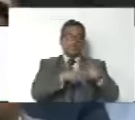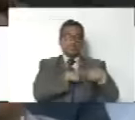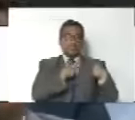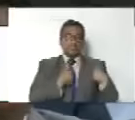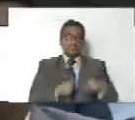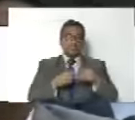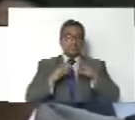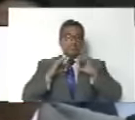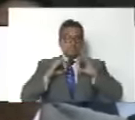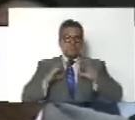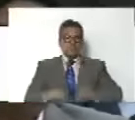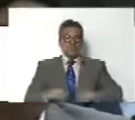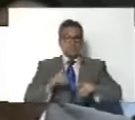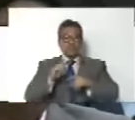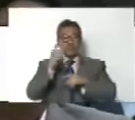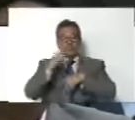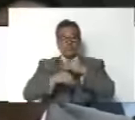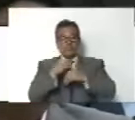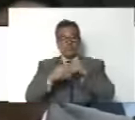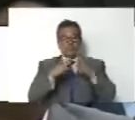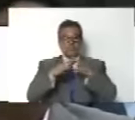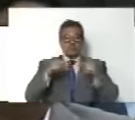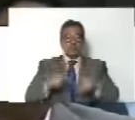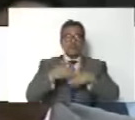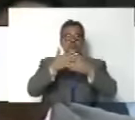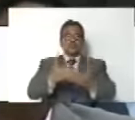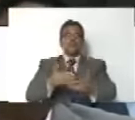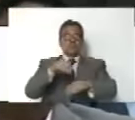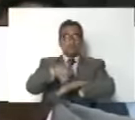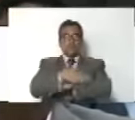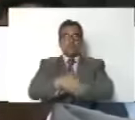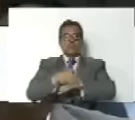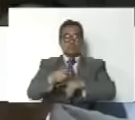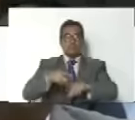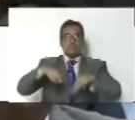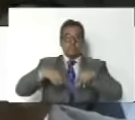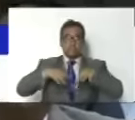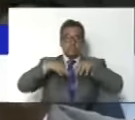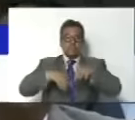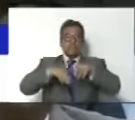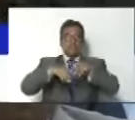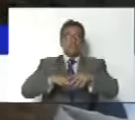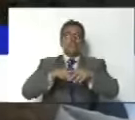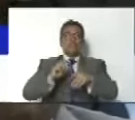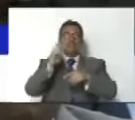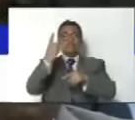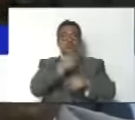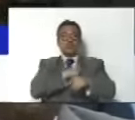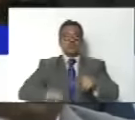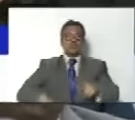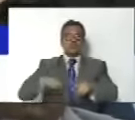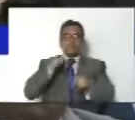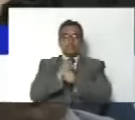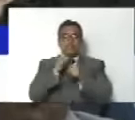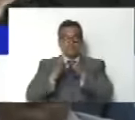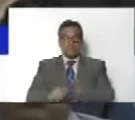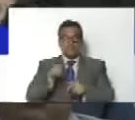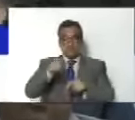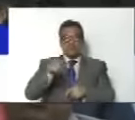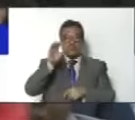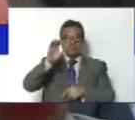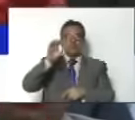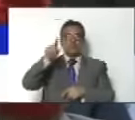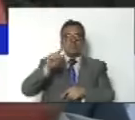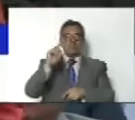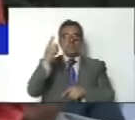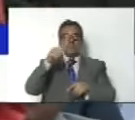todo nuestro ánimo, con todos nuestros principios y vamos a la calle a marchar con el primer presidente obrero de este país,